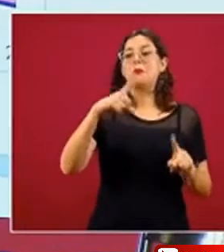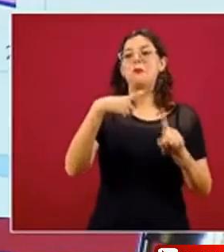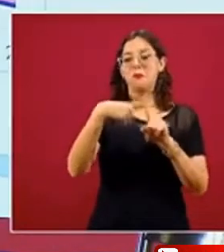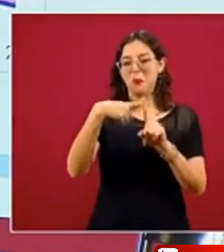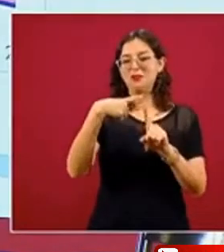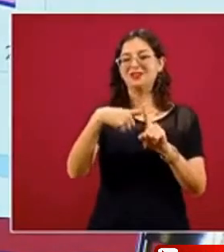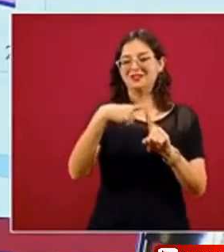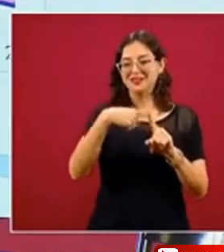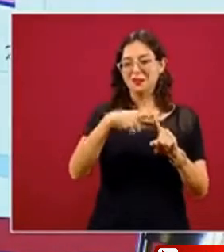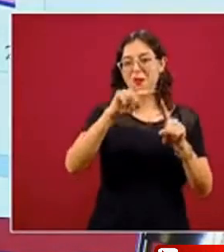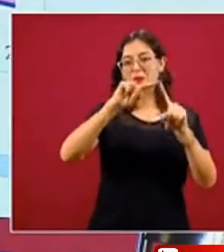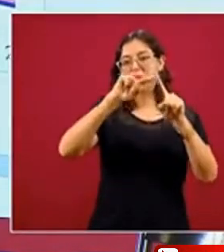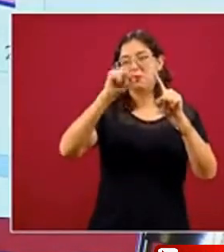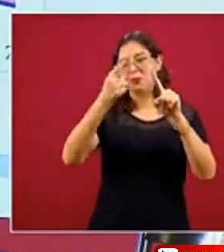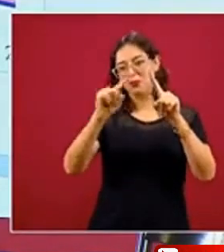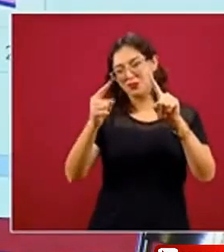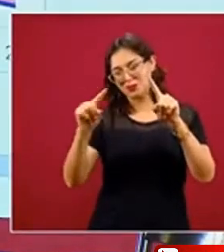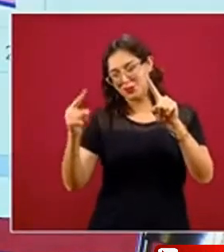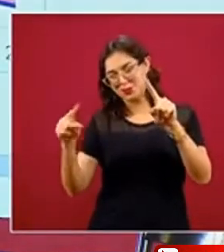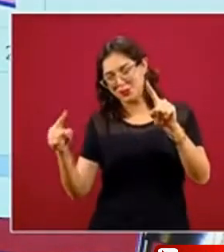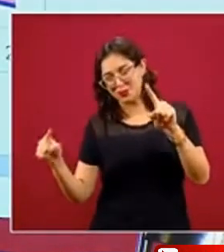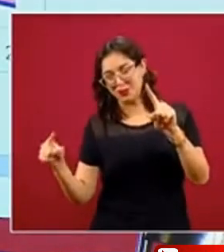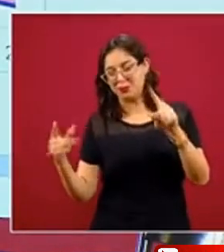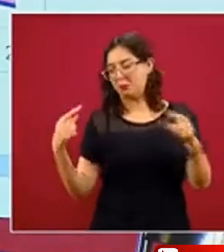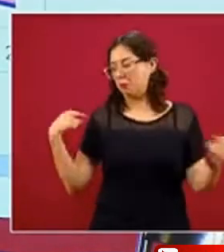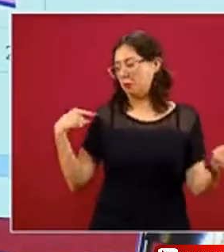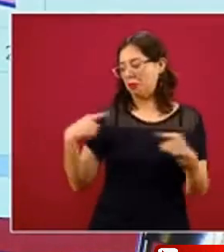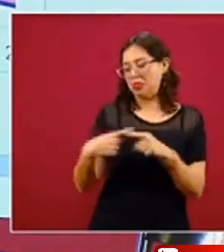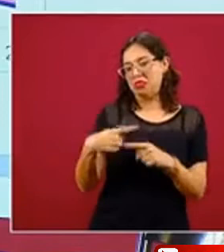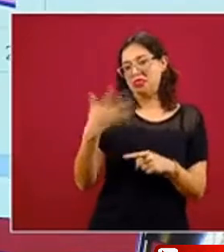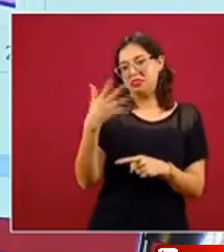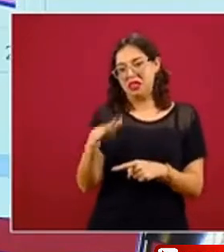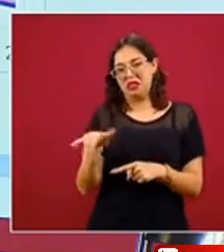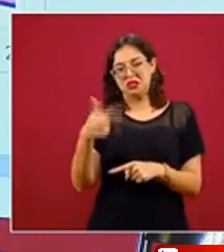positiva que hemos estado compartiendo en los últimos 10 o 12 días.